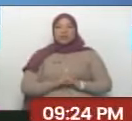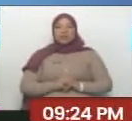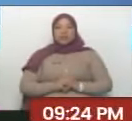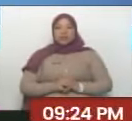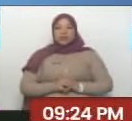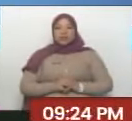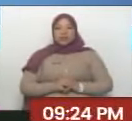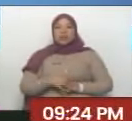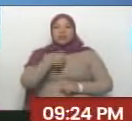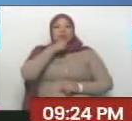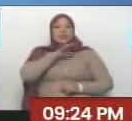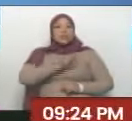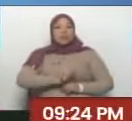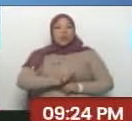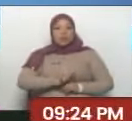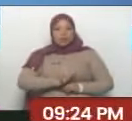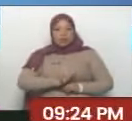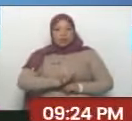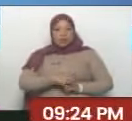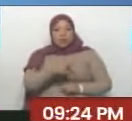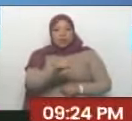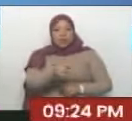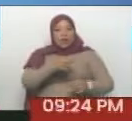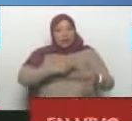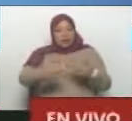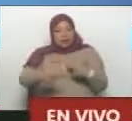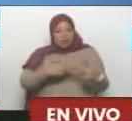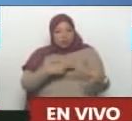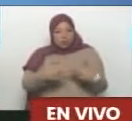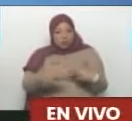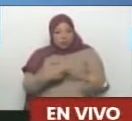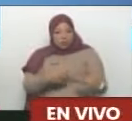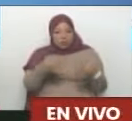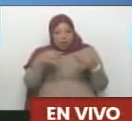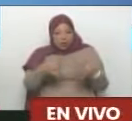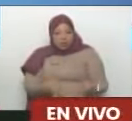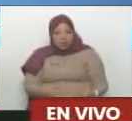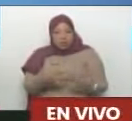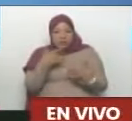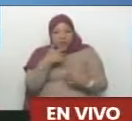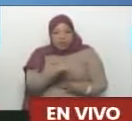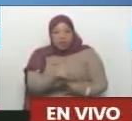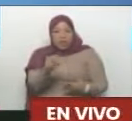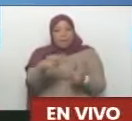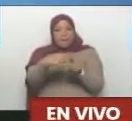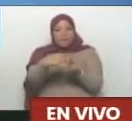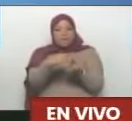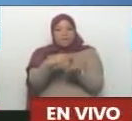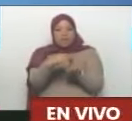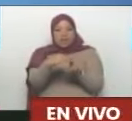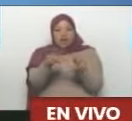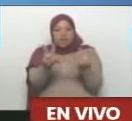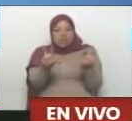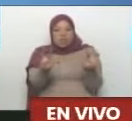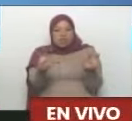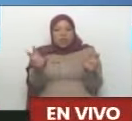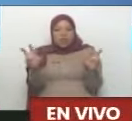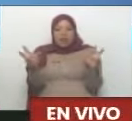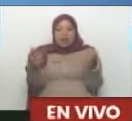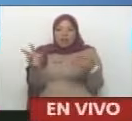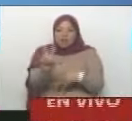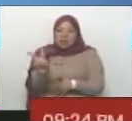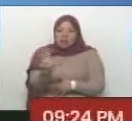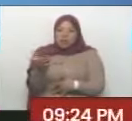un historial, pero que tienen una vinculación con una realidad, la Venezuela nueva, con el